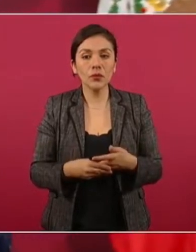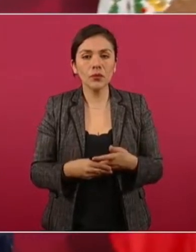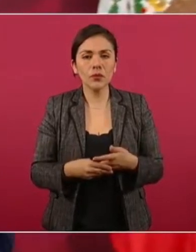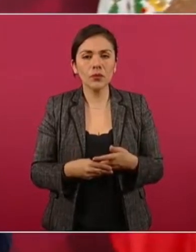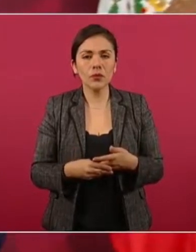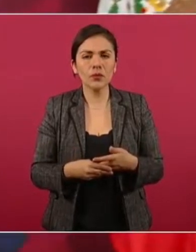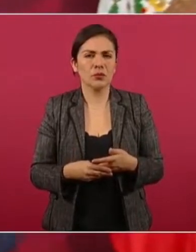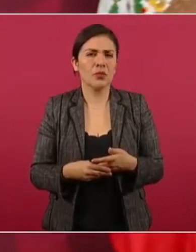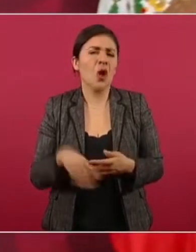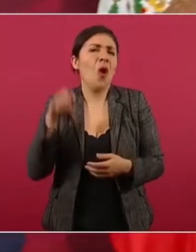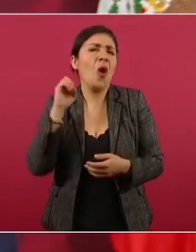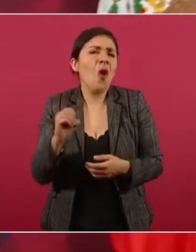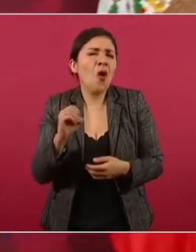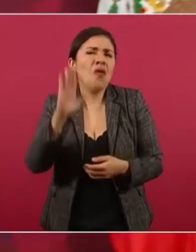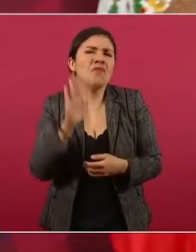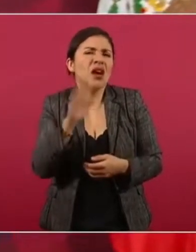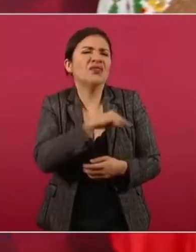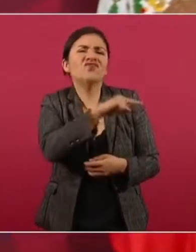a lo mejor no les interesa, ¿no?